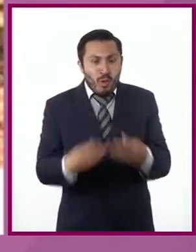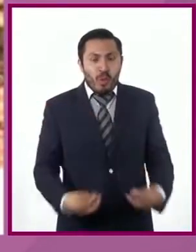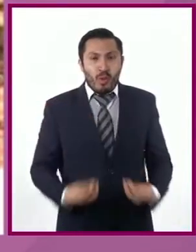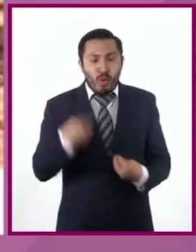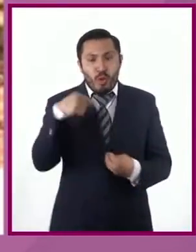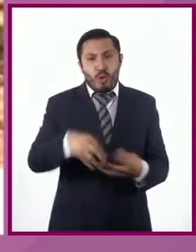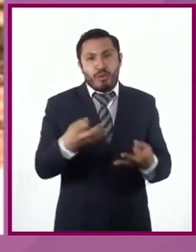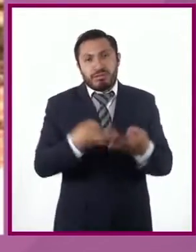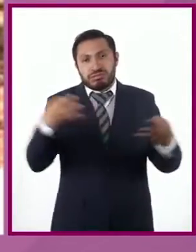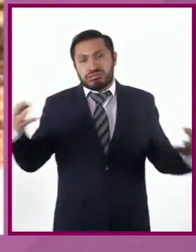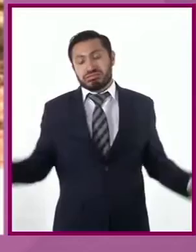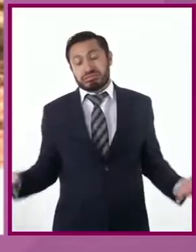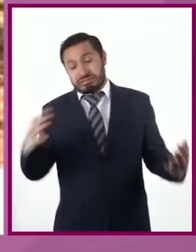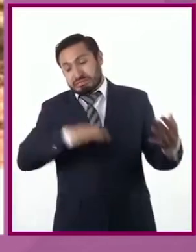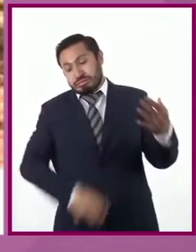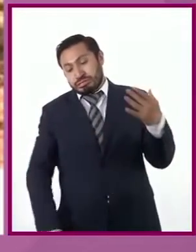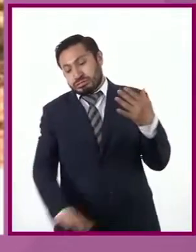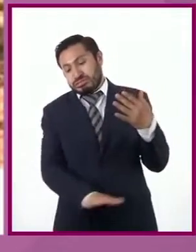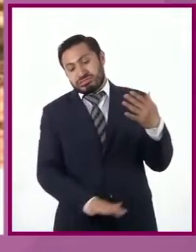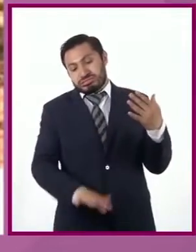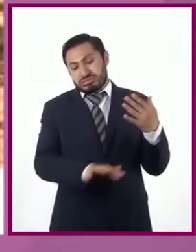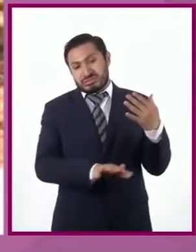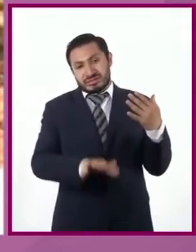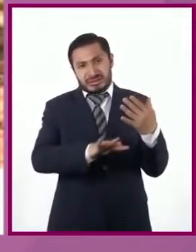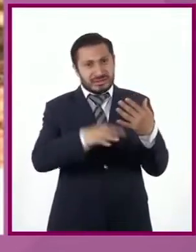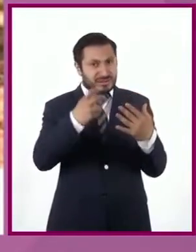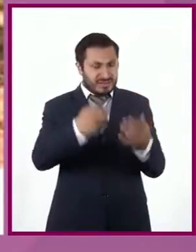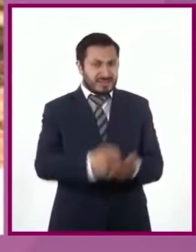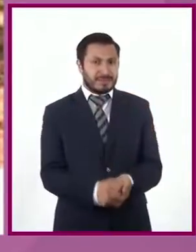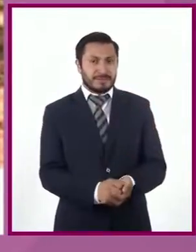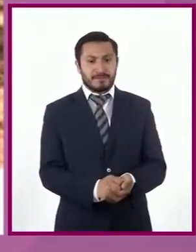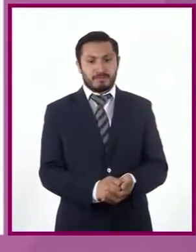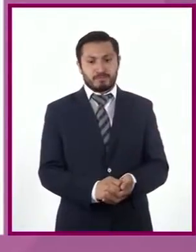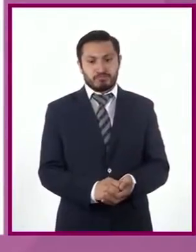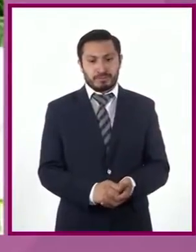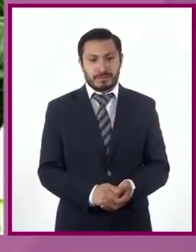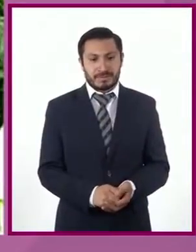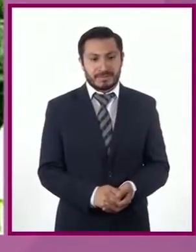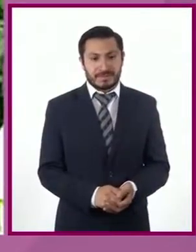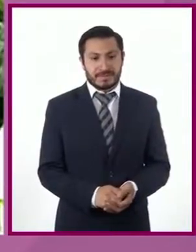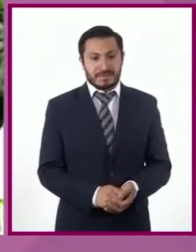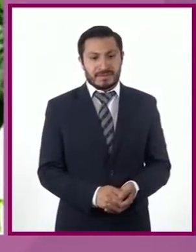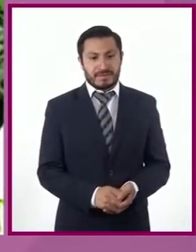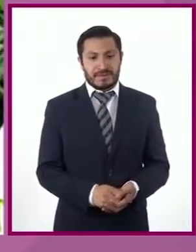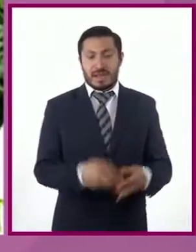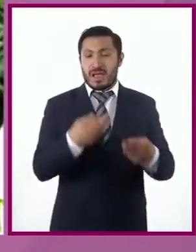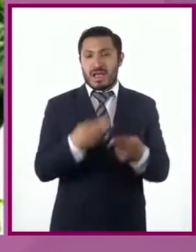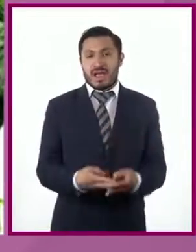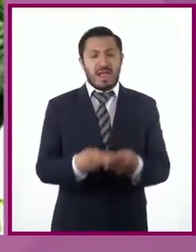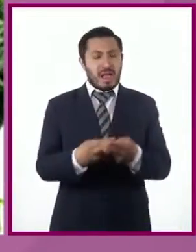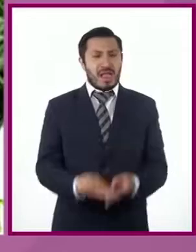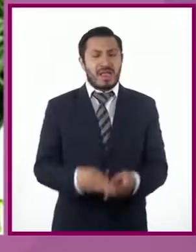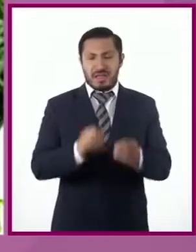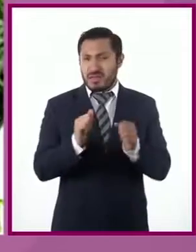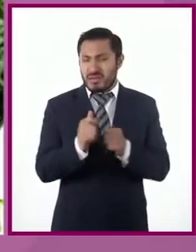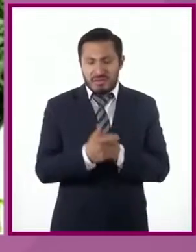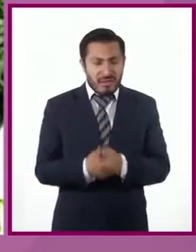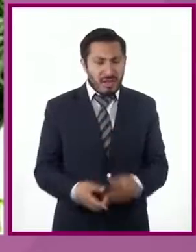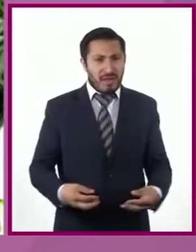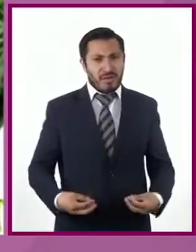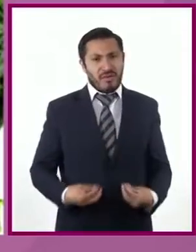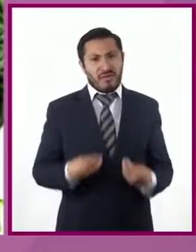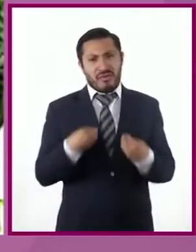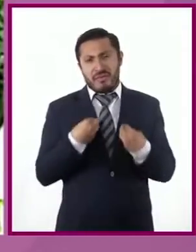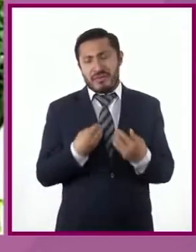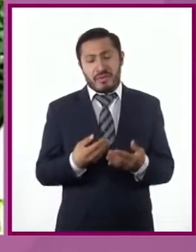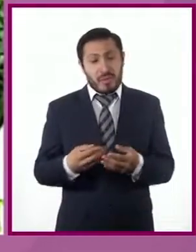tierra en capas inferiores en capas de la corteza, en los estratos. Los restos de algún ser vivo que vivió